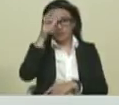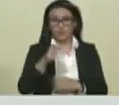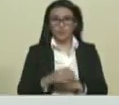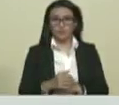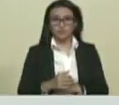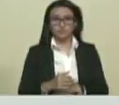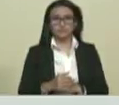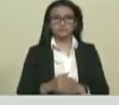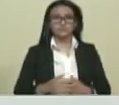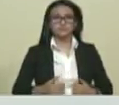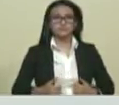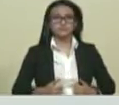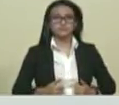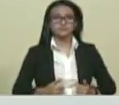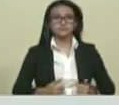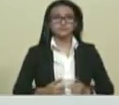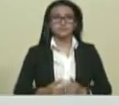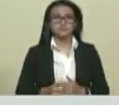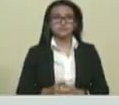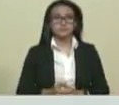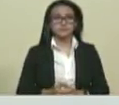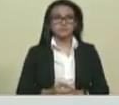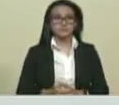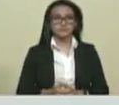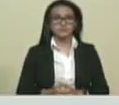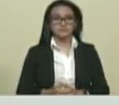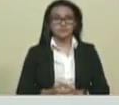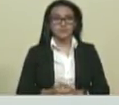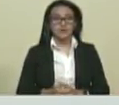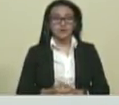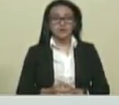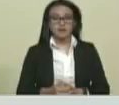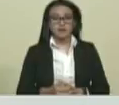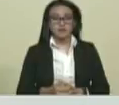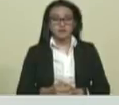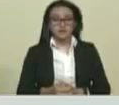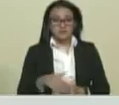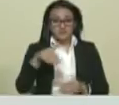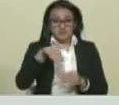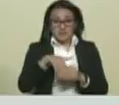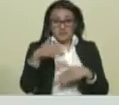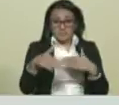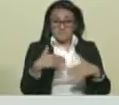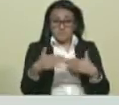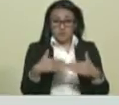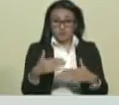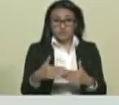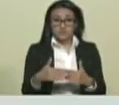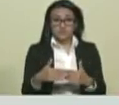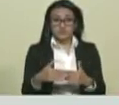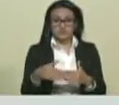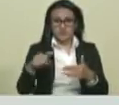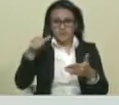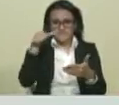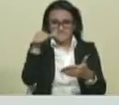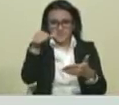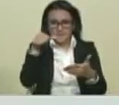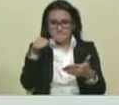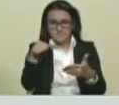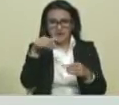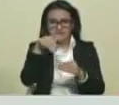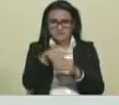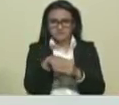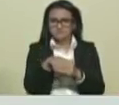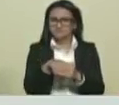Hemos podido constatar que el recorrido en la herradura electoral es